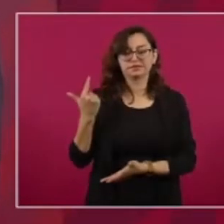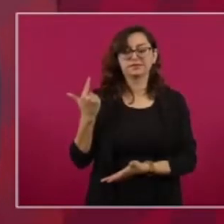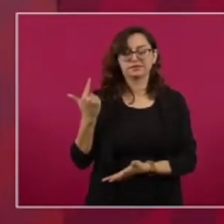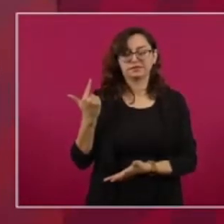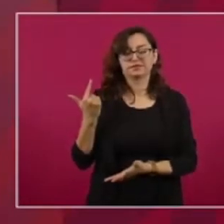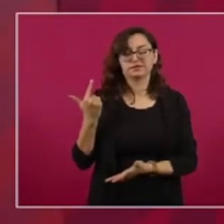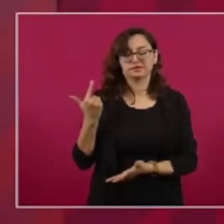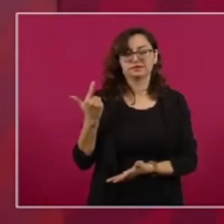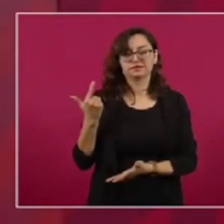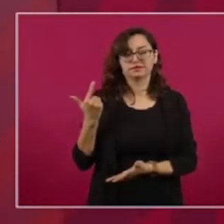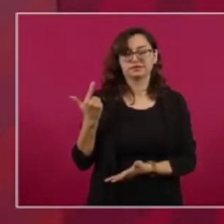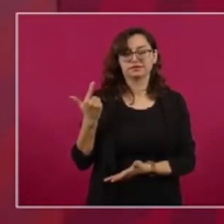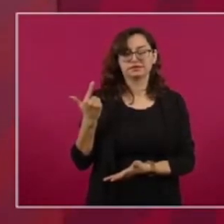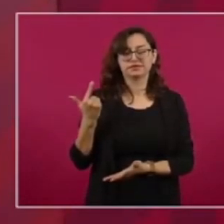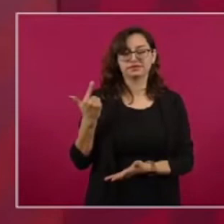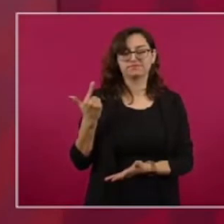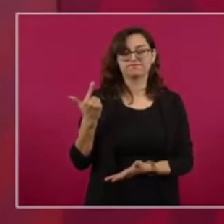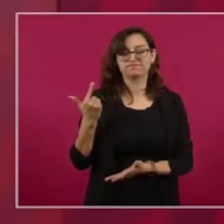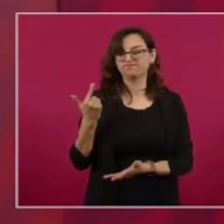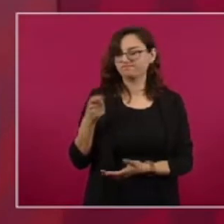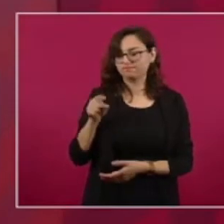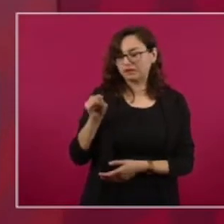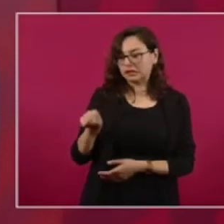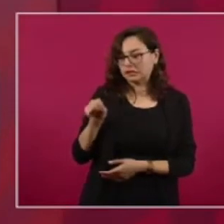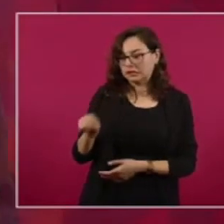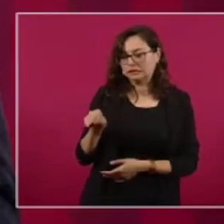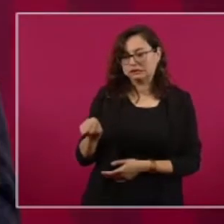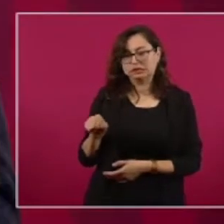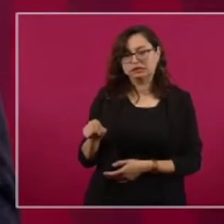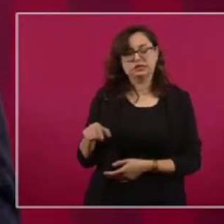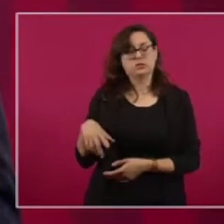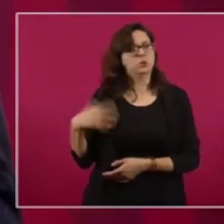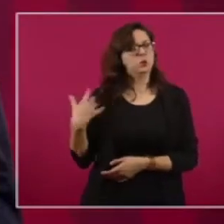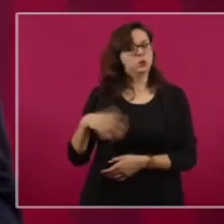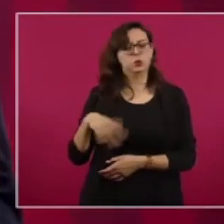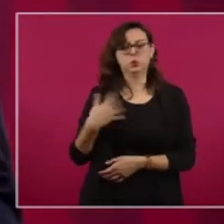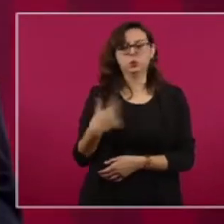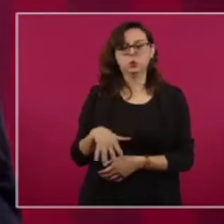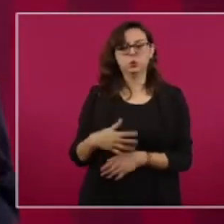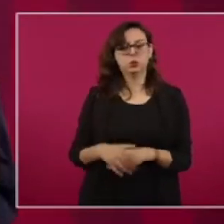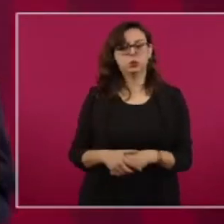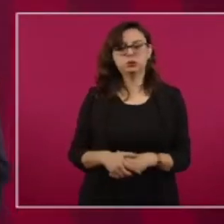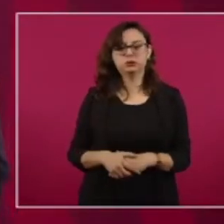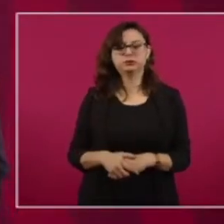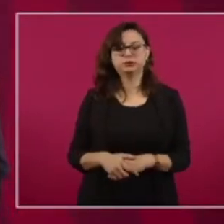también de esa forma, y